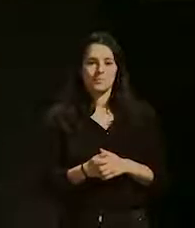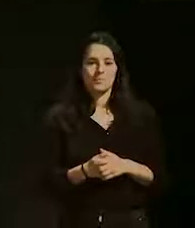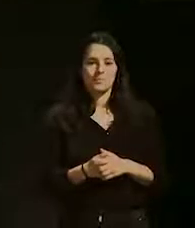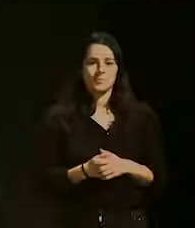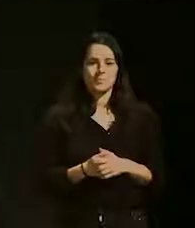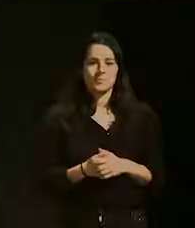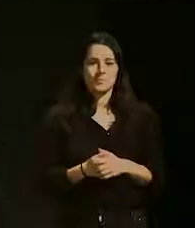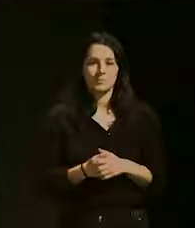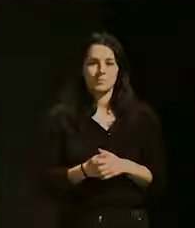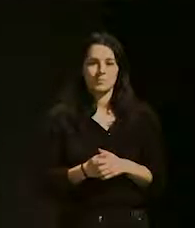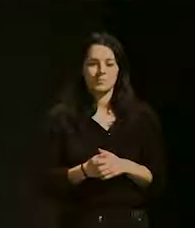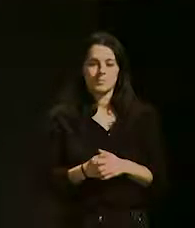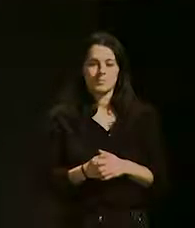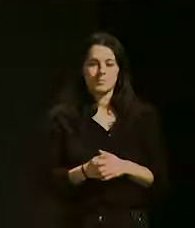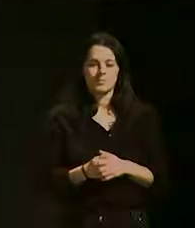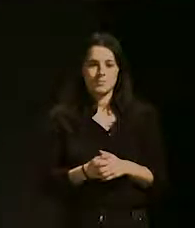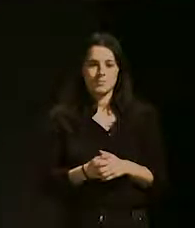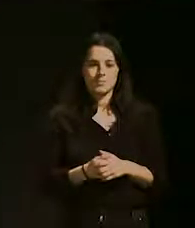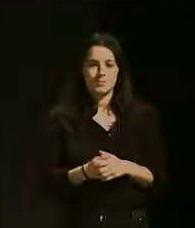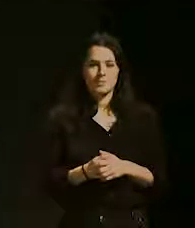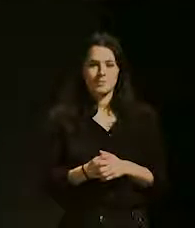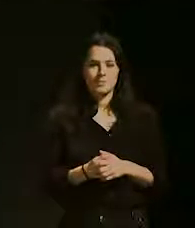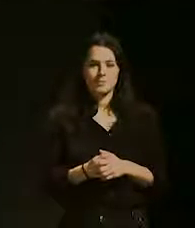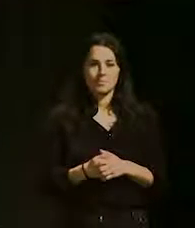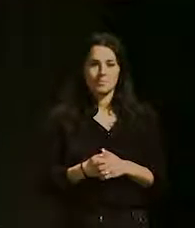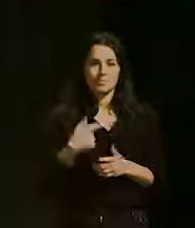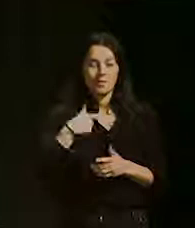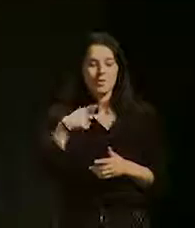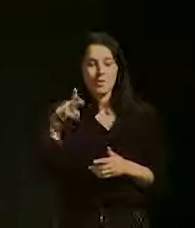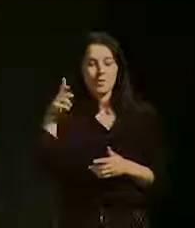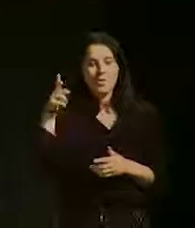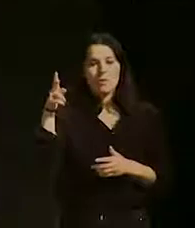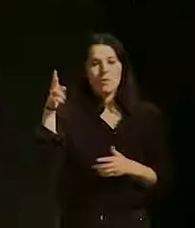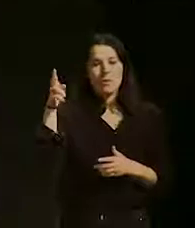Vengo de Cuba, entonces le voy a hablar un poquito de la